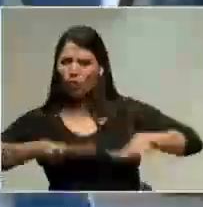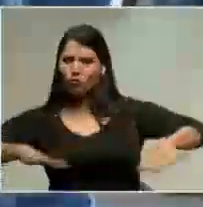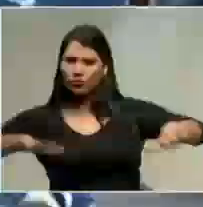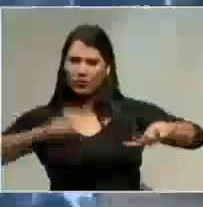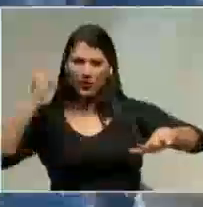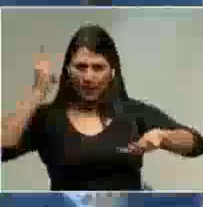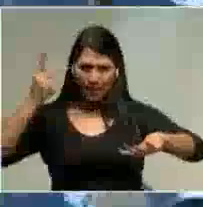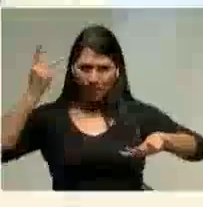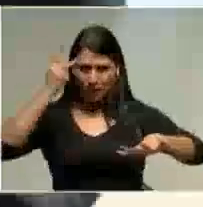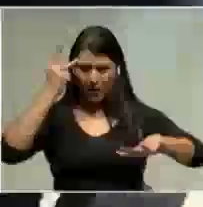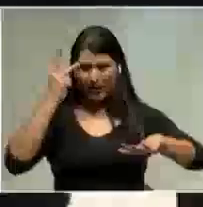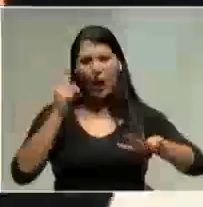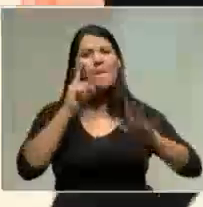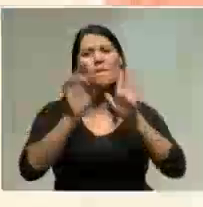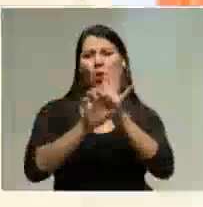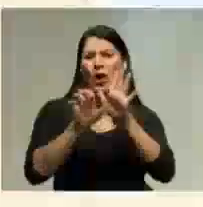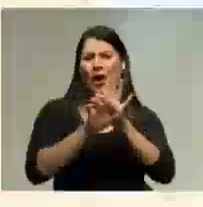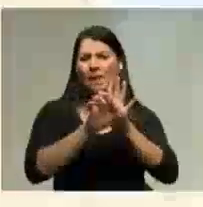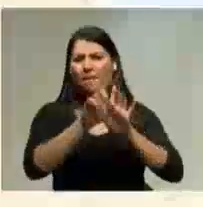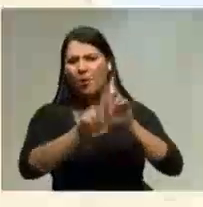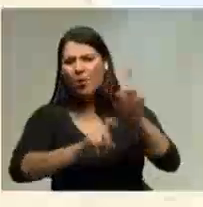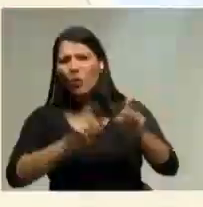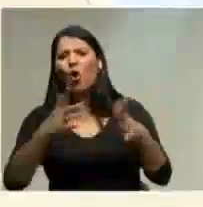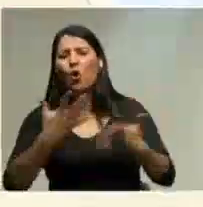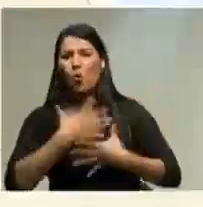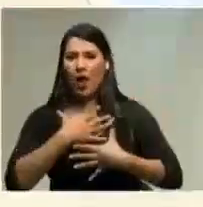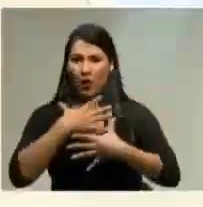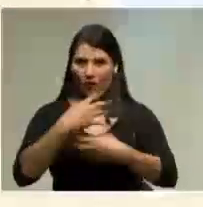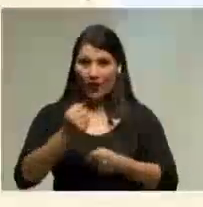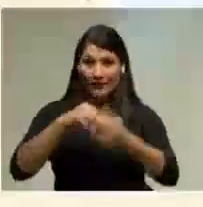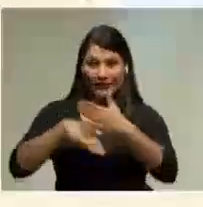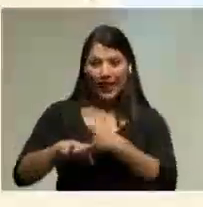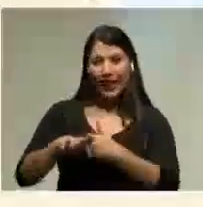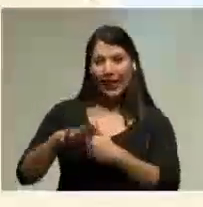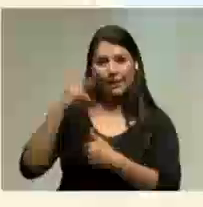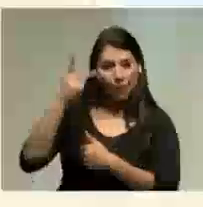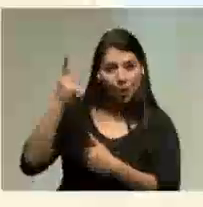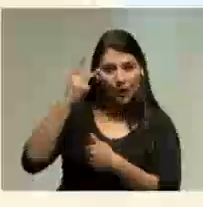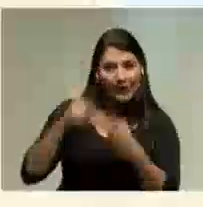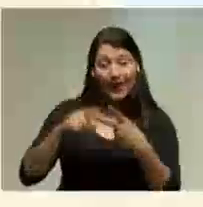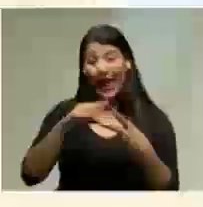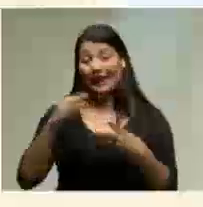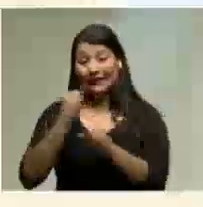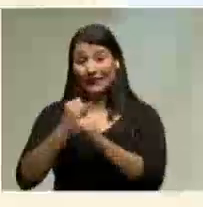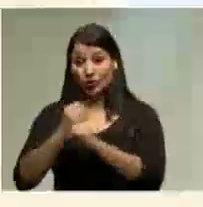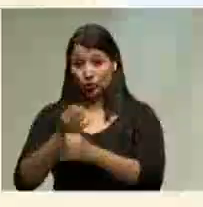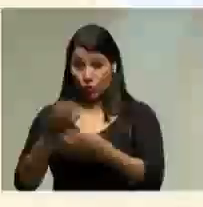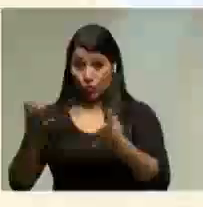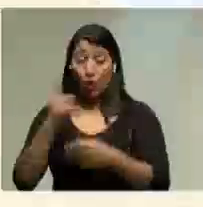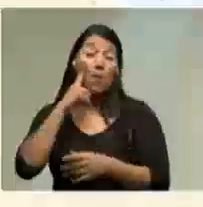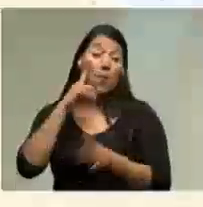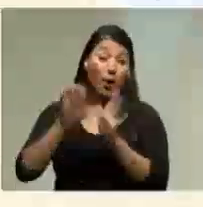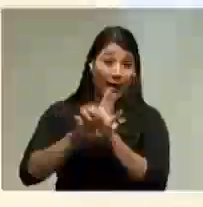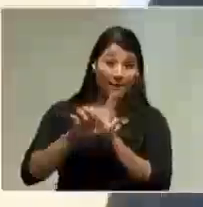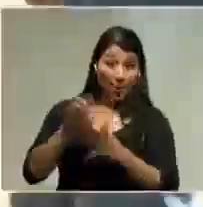entre ellos la confianza en actores políticos e instituciones públicas. Por ejemplo, en el gobierno esa confianza es de